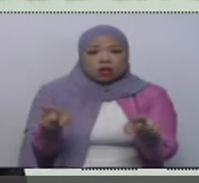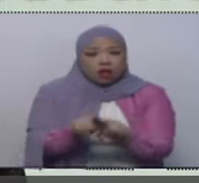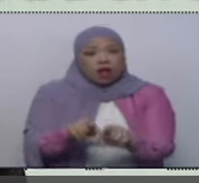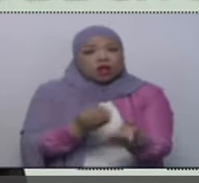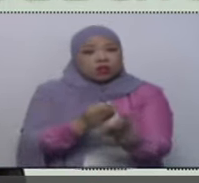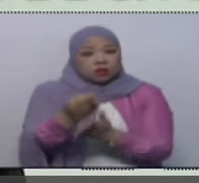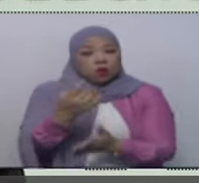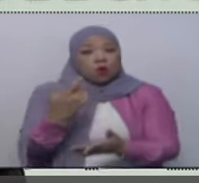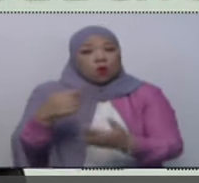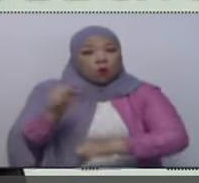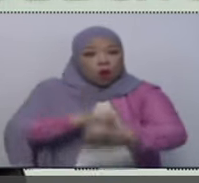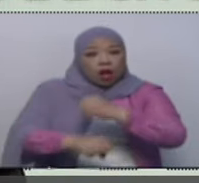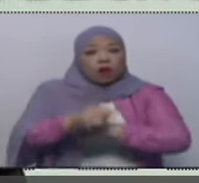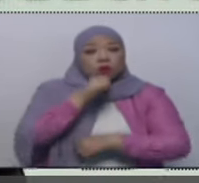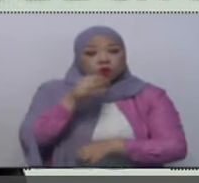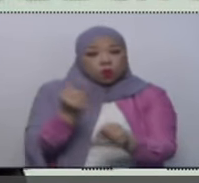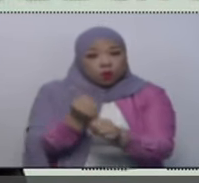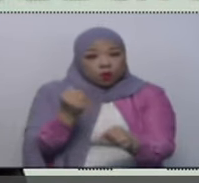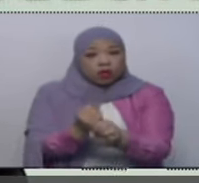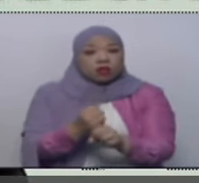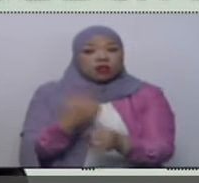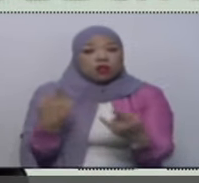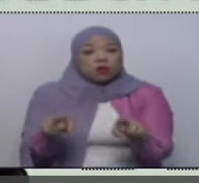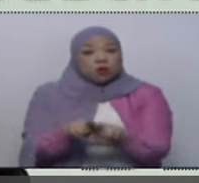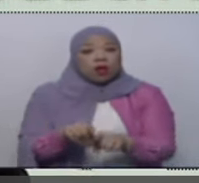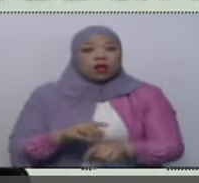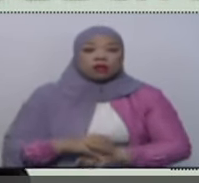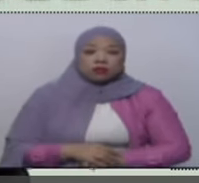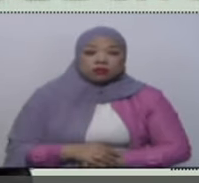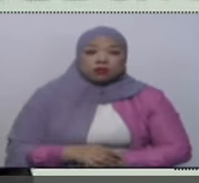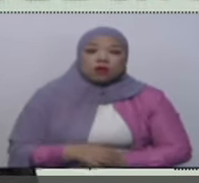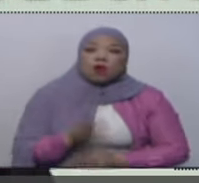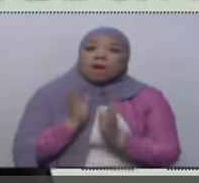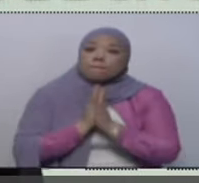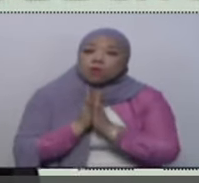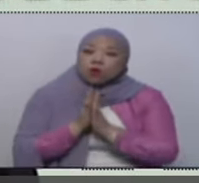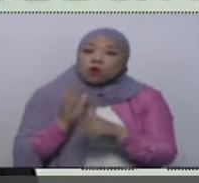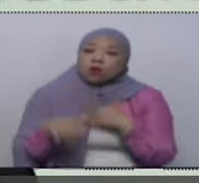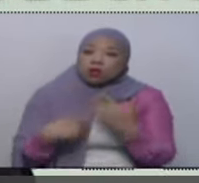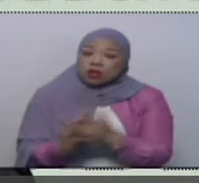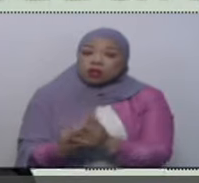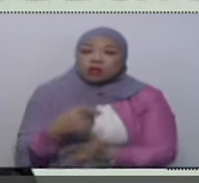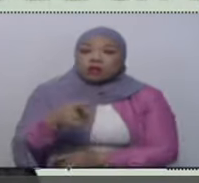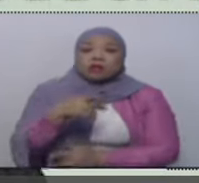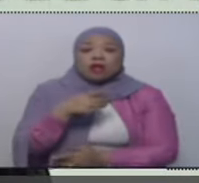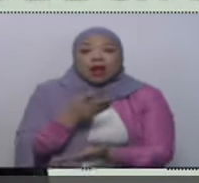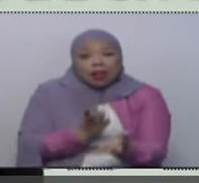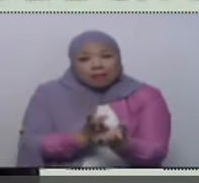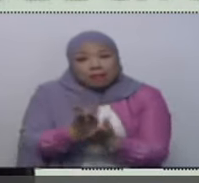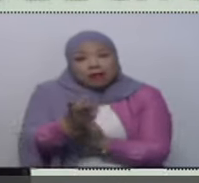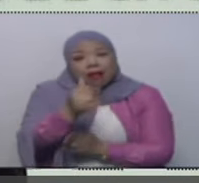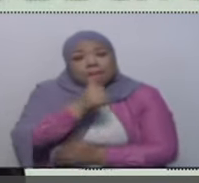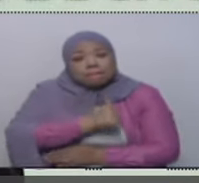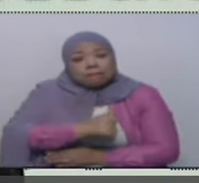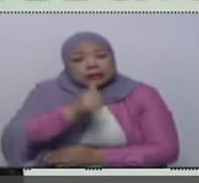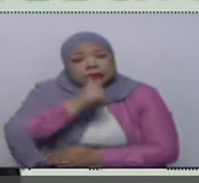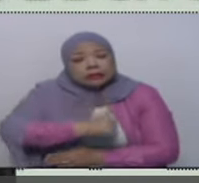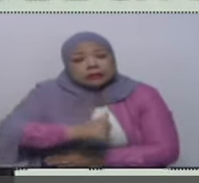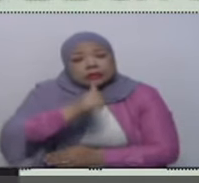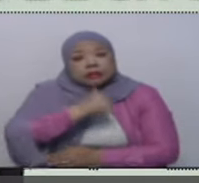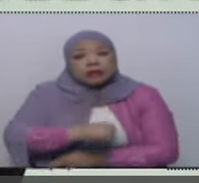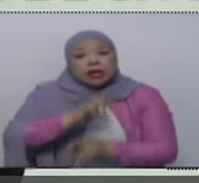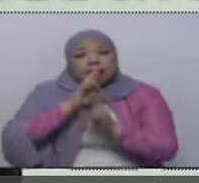siempre comprometieron a Irán que, bueno, por favor, mantenga la paciencia en dar